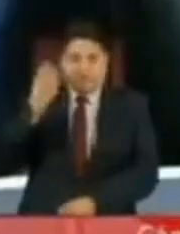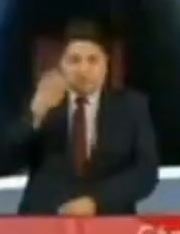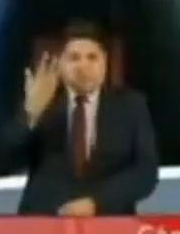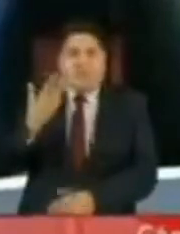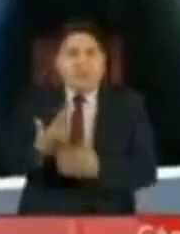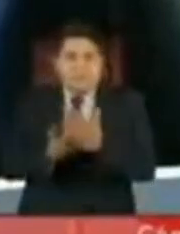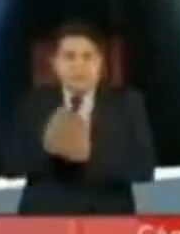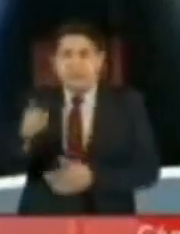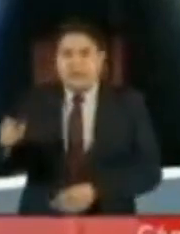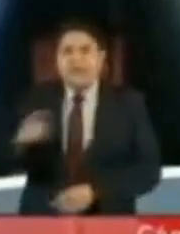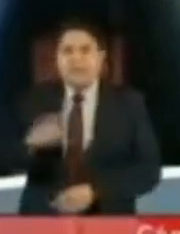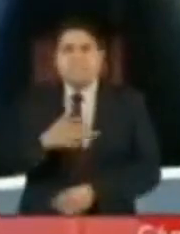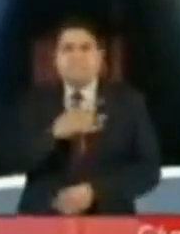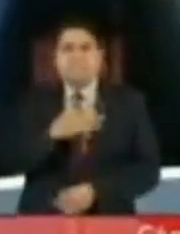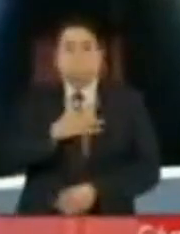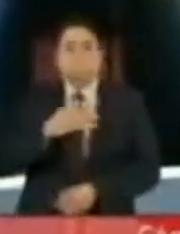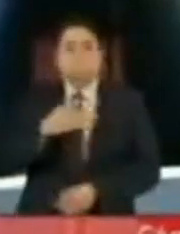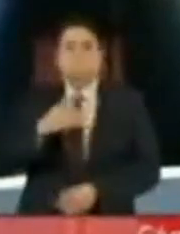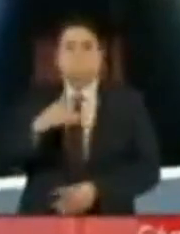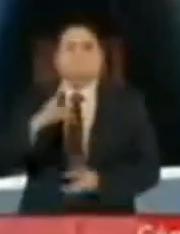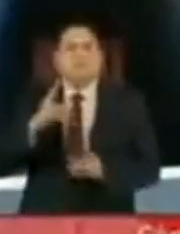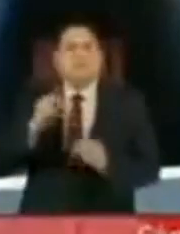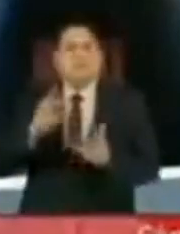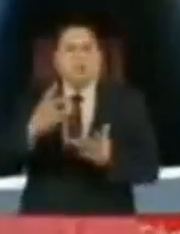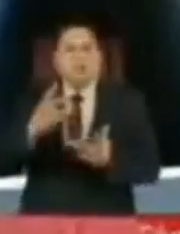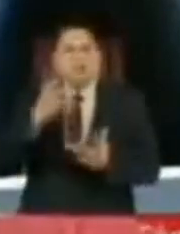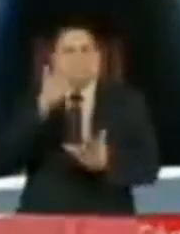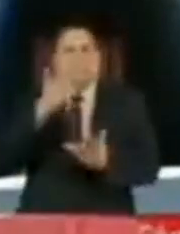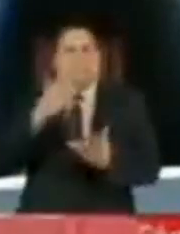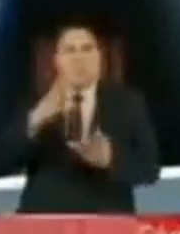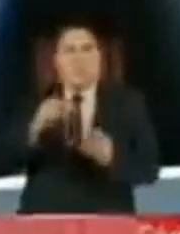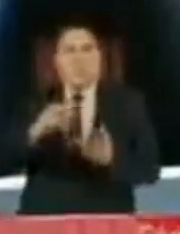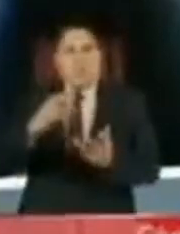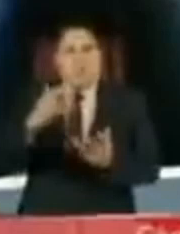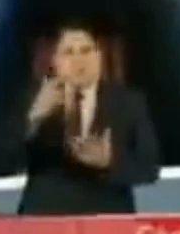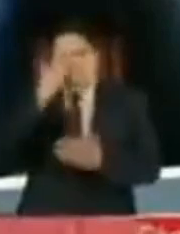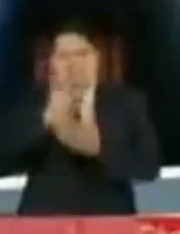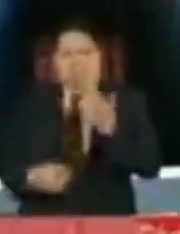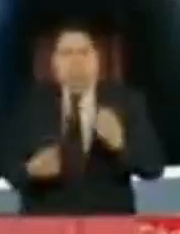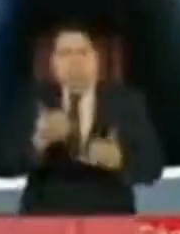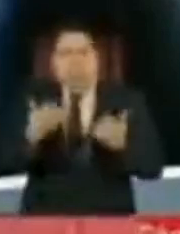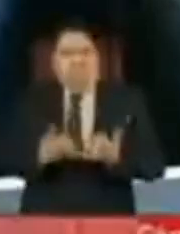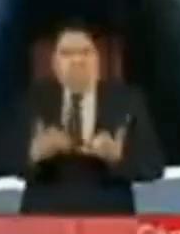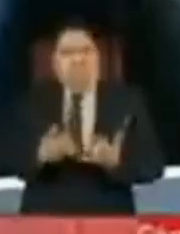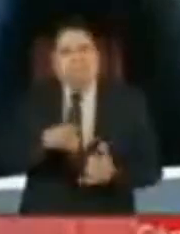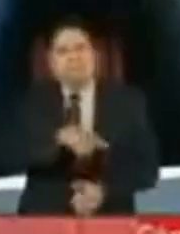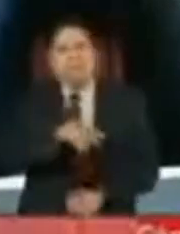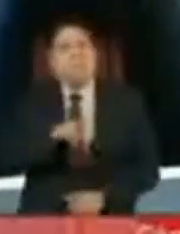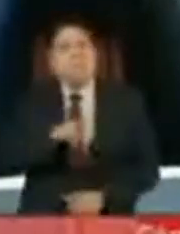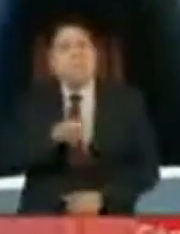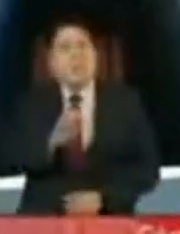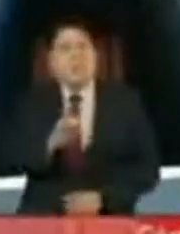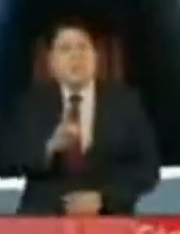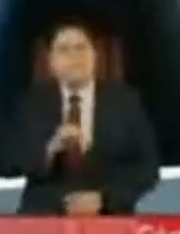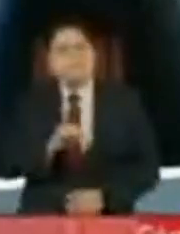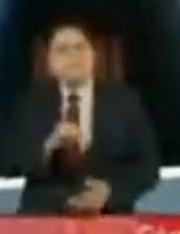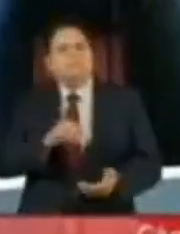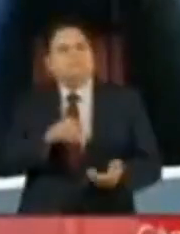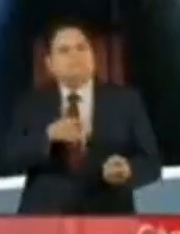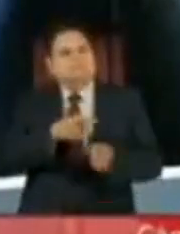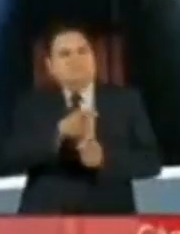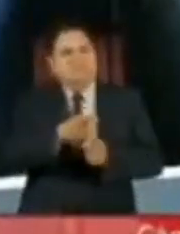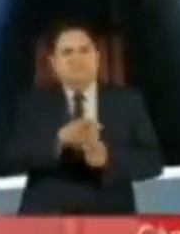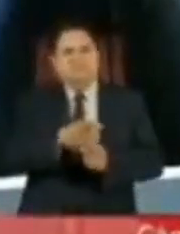se atrevió, yo diría de manera irresponsable, a señalar a esta institución que de